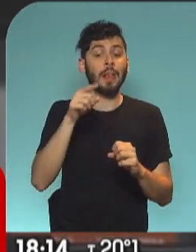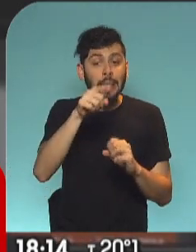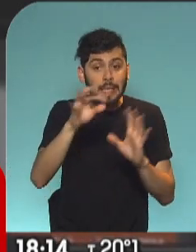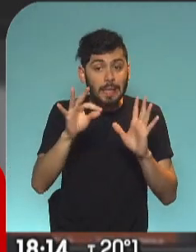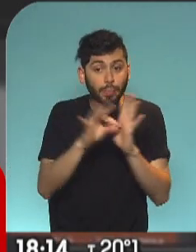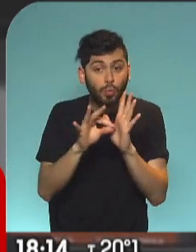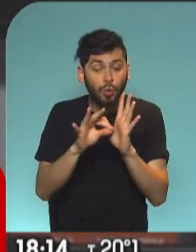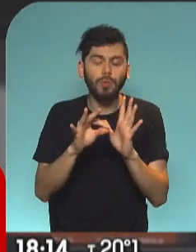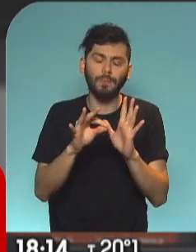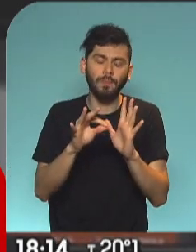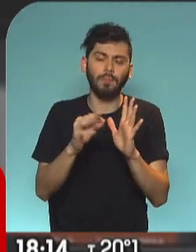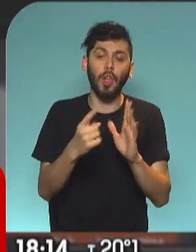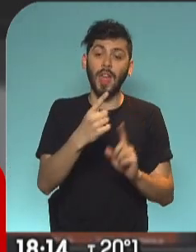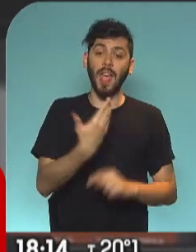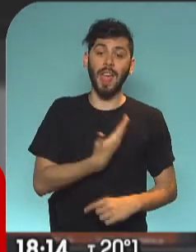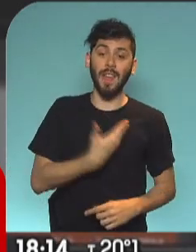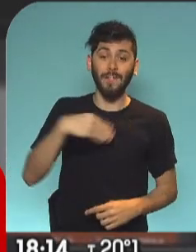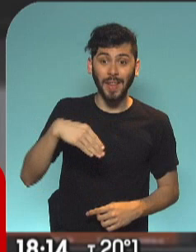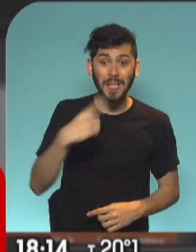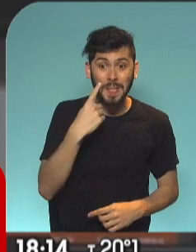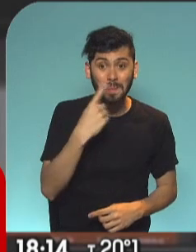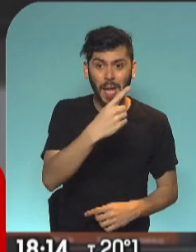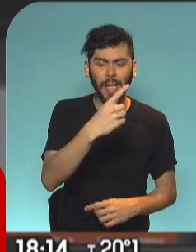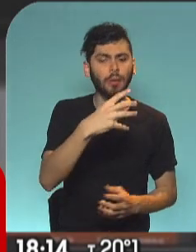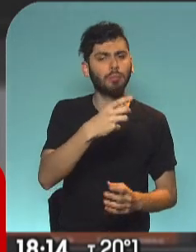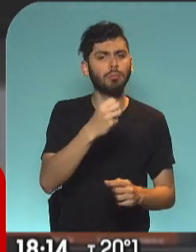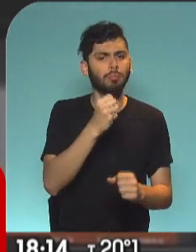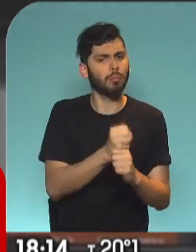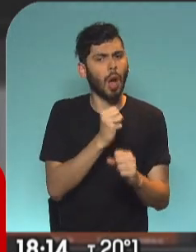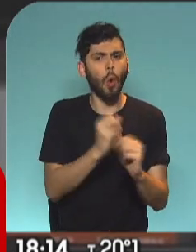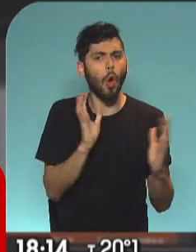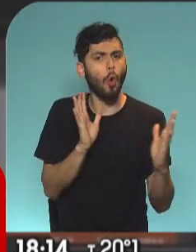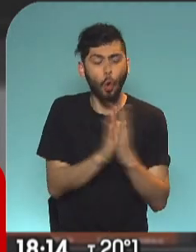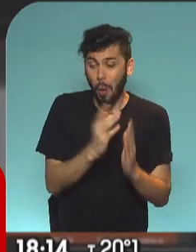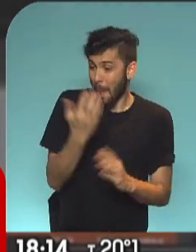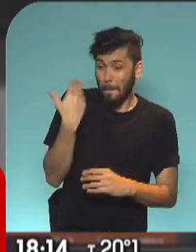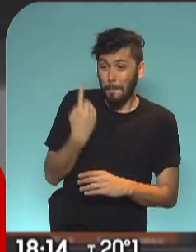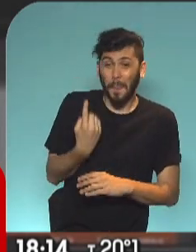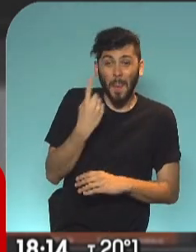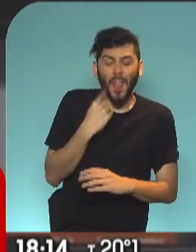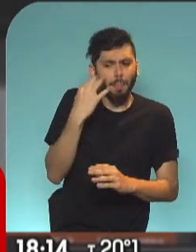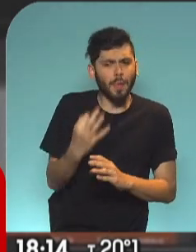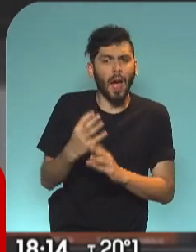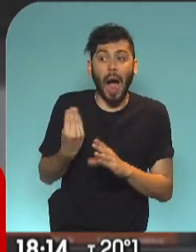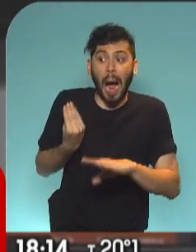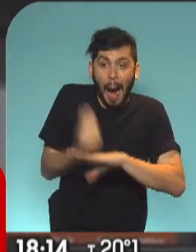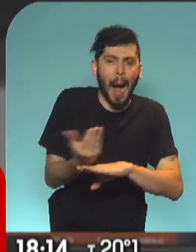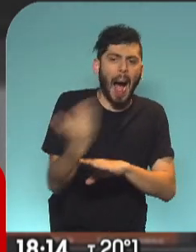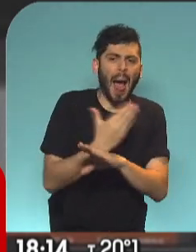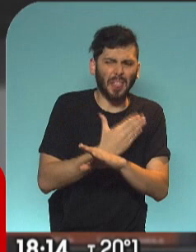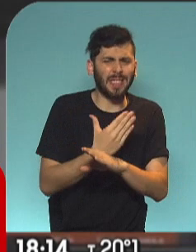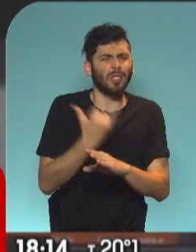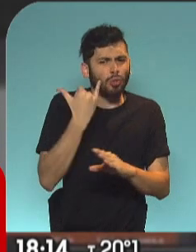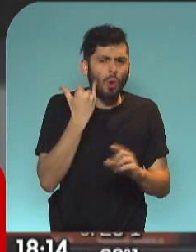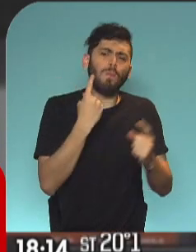decir que el Fondo Monetario Internacional viene trabajando con nosotros desde el primer día. Antes de asumir, tuve mis